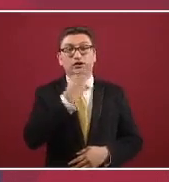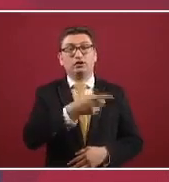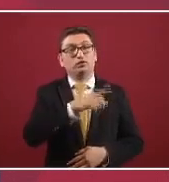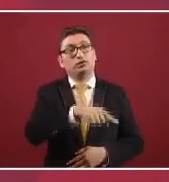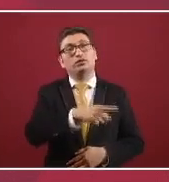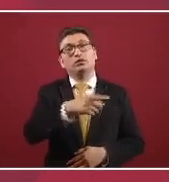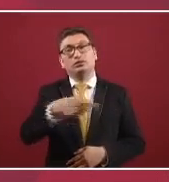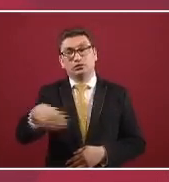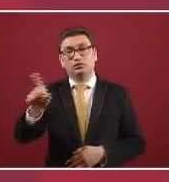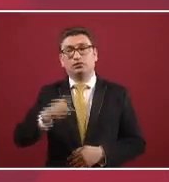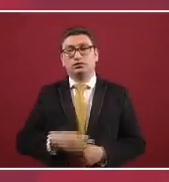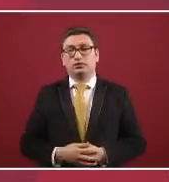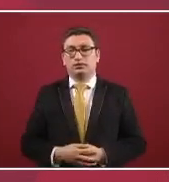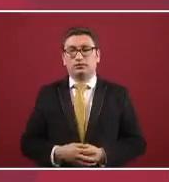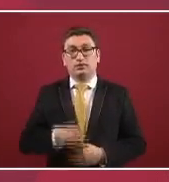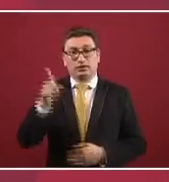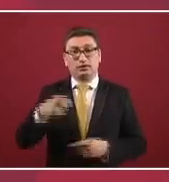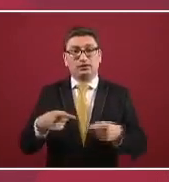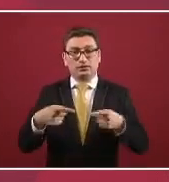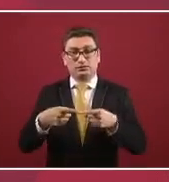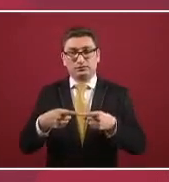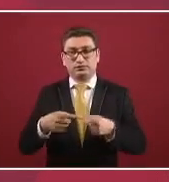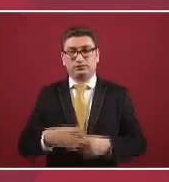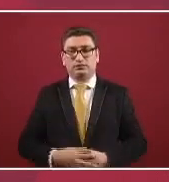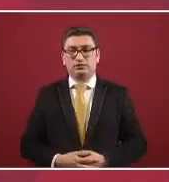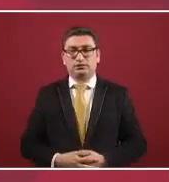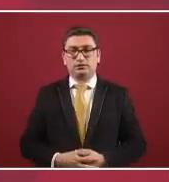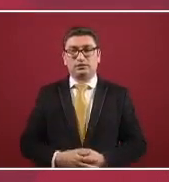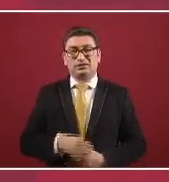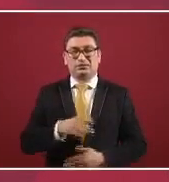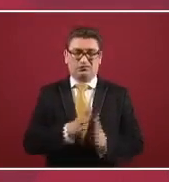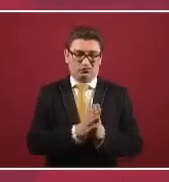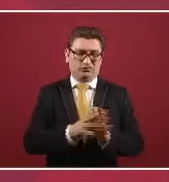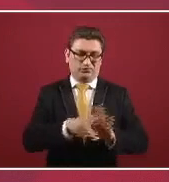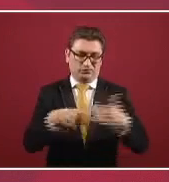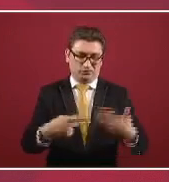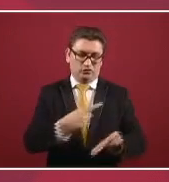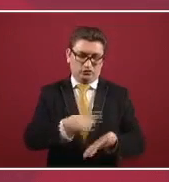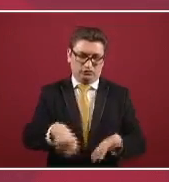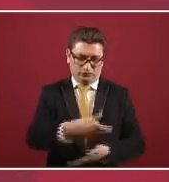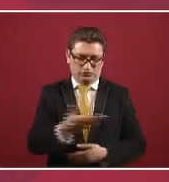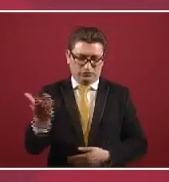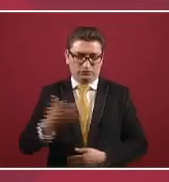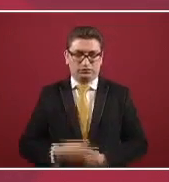vete a la esquina y compra el periódico?